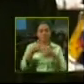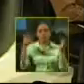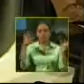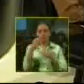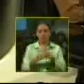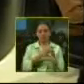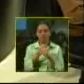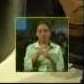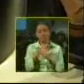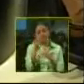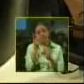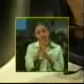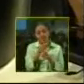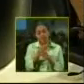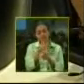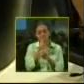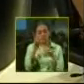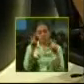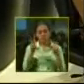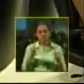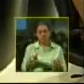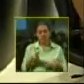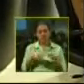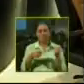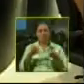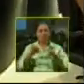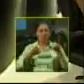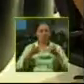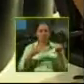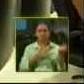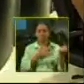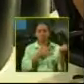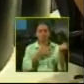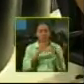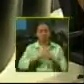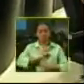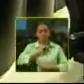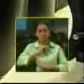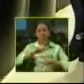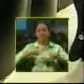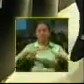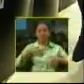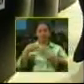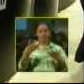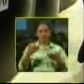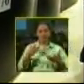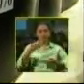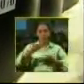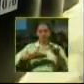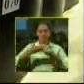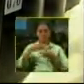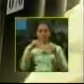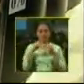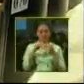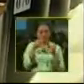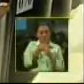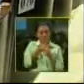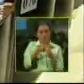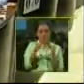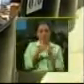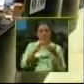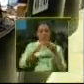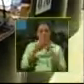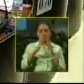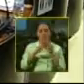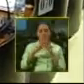años. Y este es un tema sobre el cual nos sentimos orgullosos y que queremos compartirlo de la manera más cercana con la